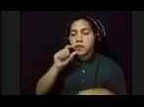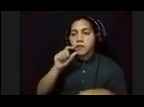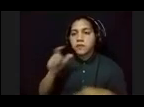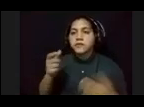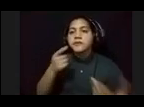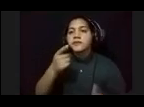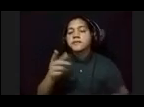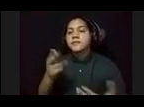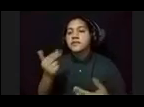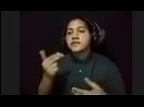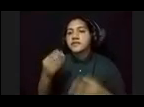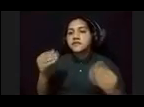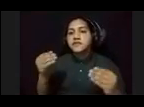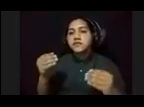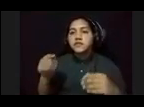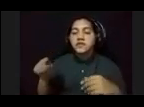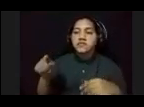vendedores ambulantes